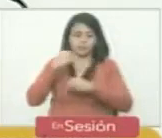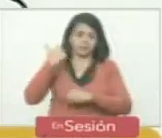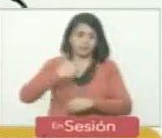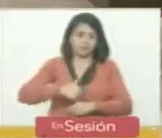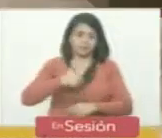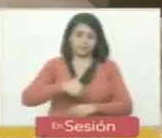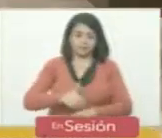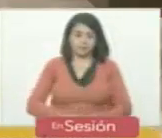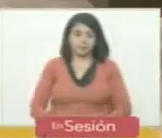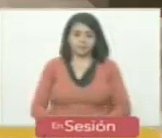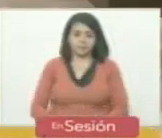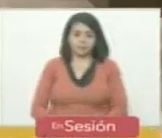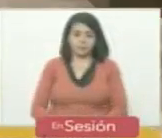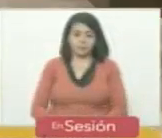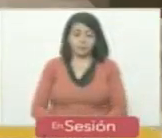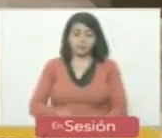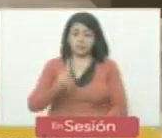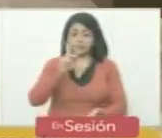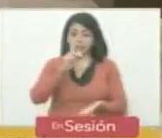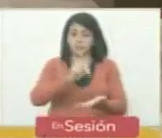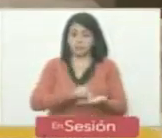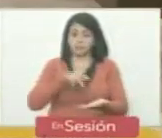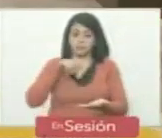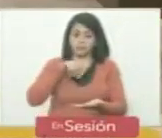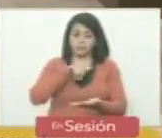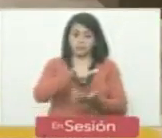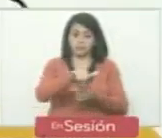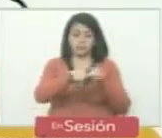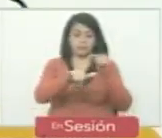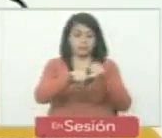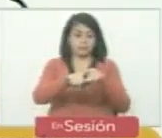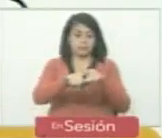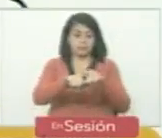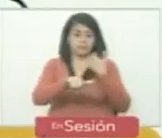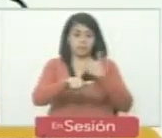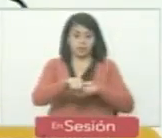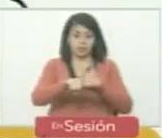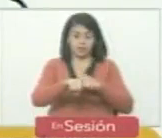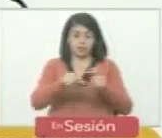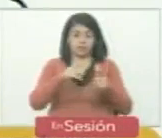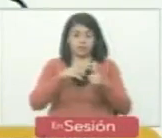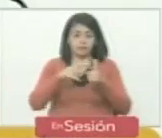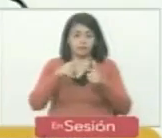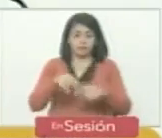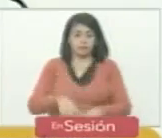Argentina. Al llegar a la Argentina,